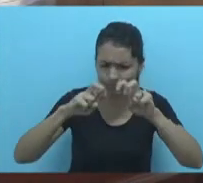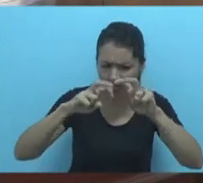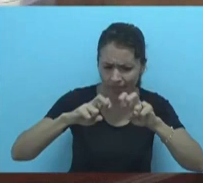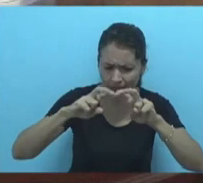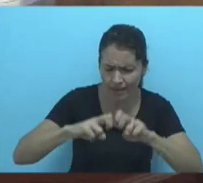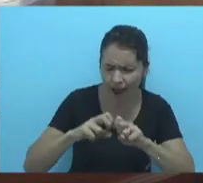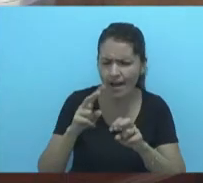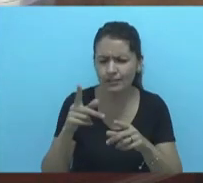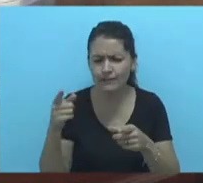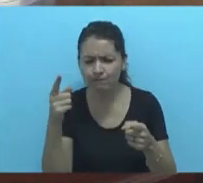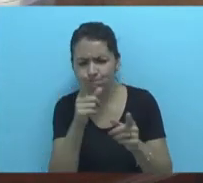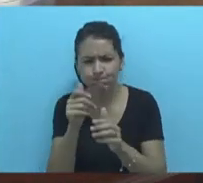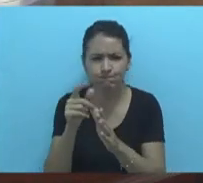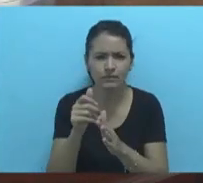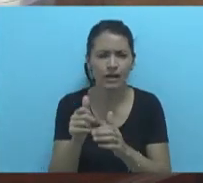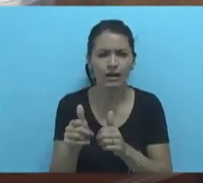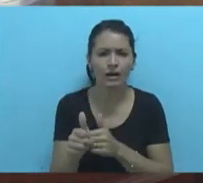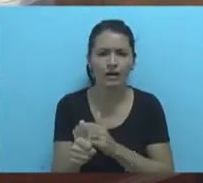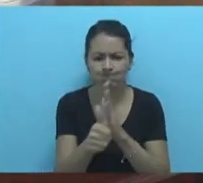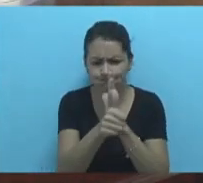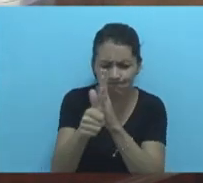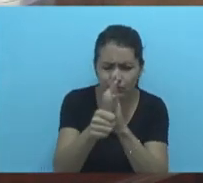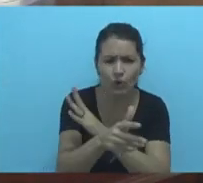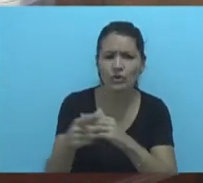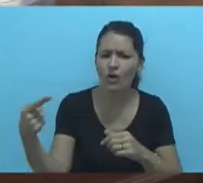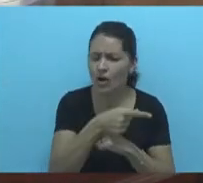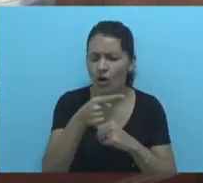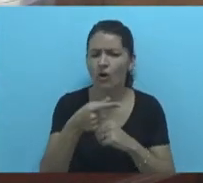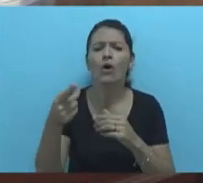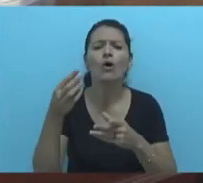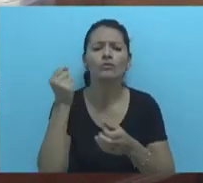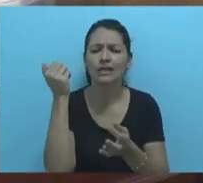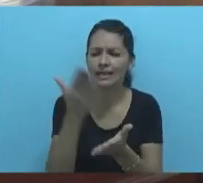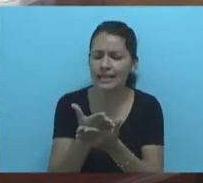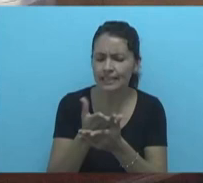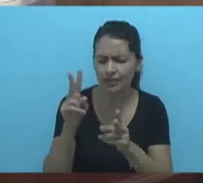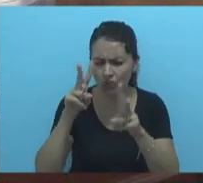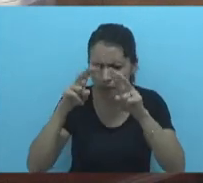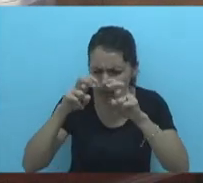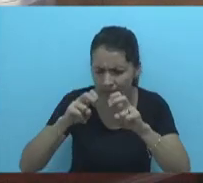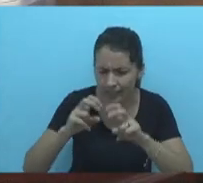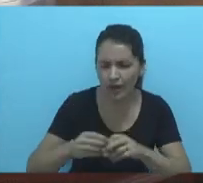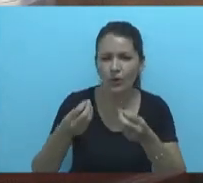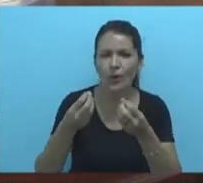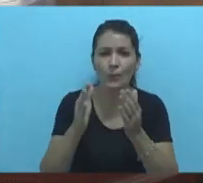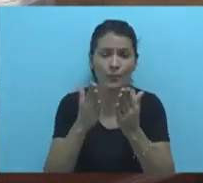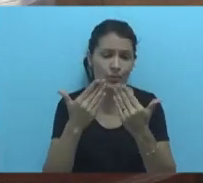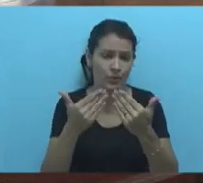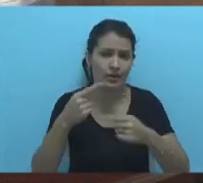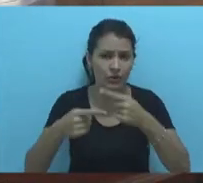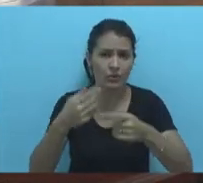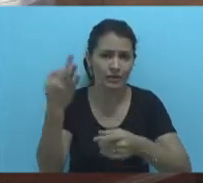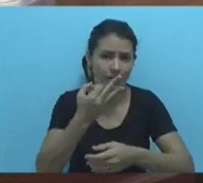de persecución del delito en la provincia y llevando adelante investigaciones que son fundamentales para tener más y mejor calidad institucional en